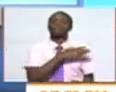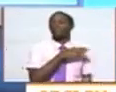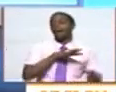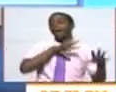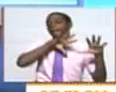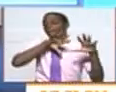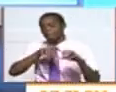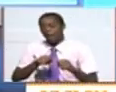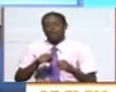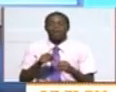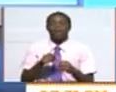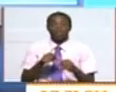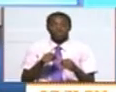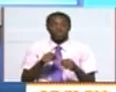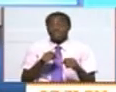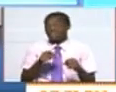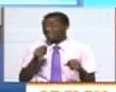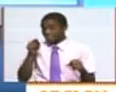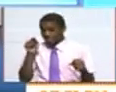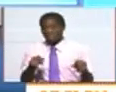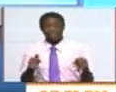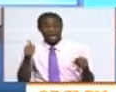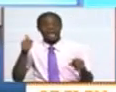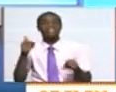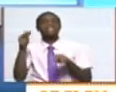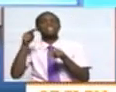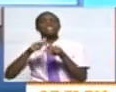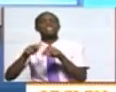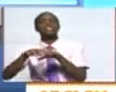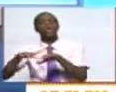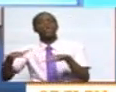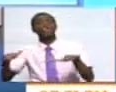son el medio o instrumento perfecto.